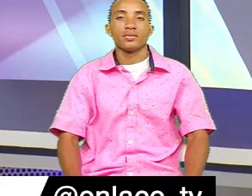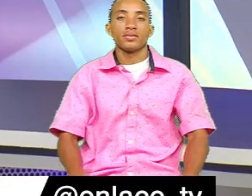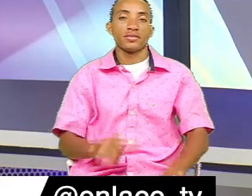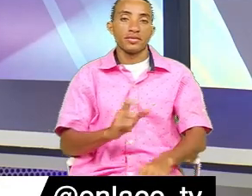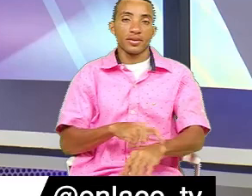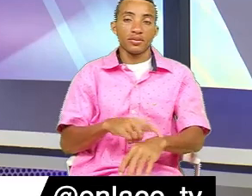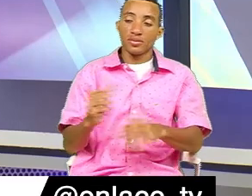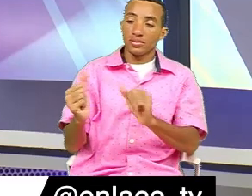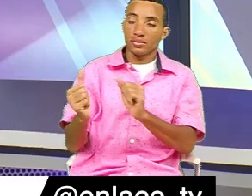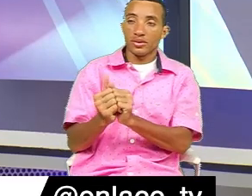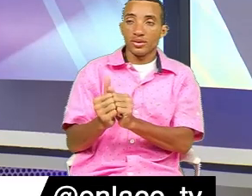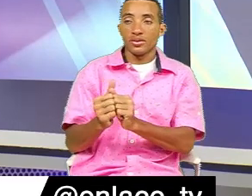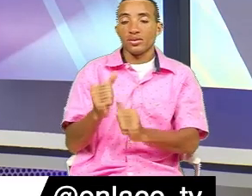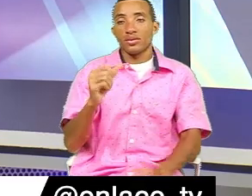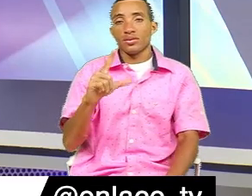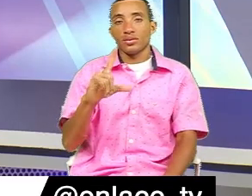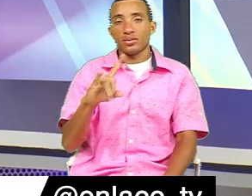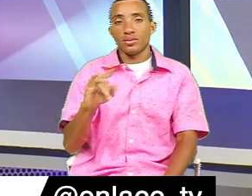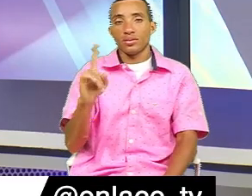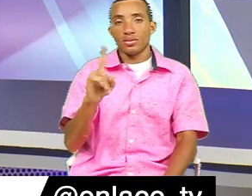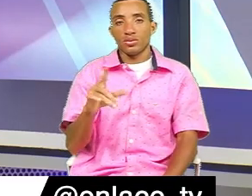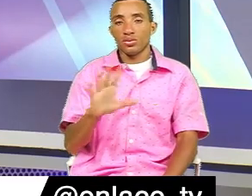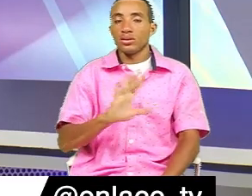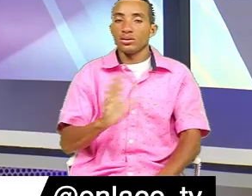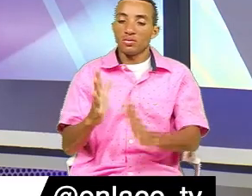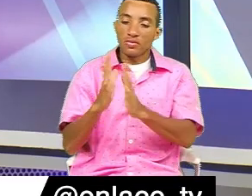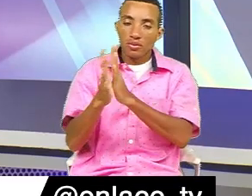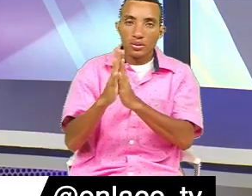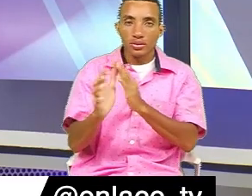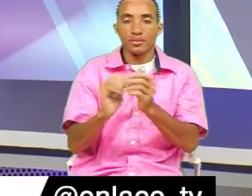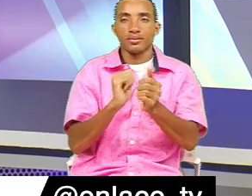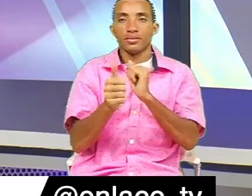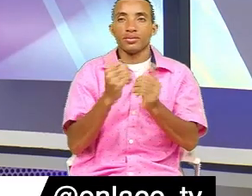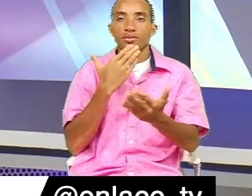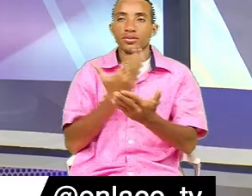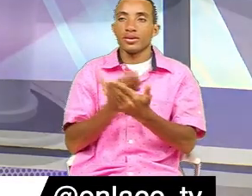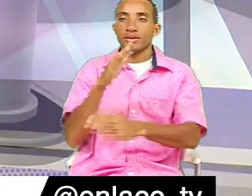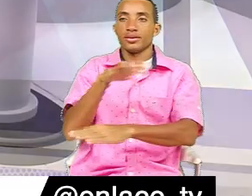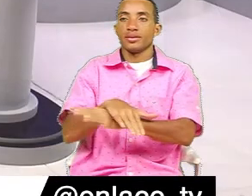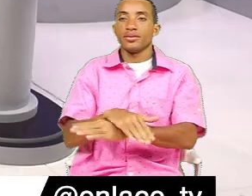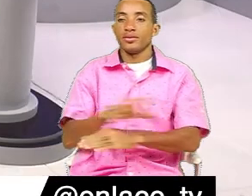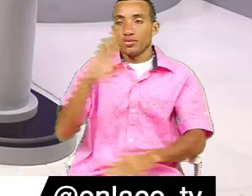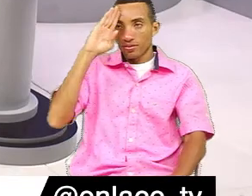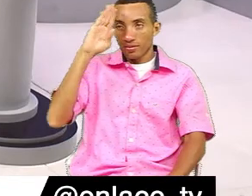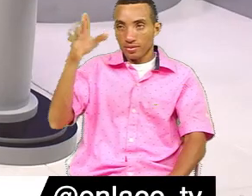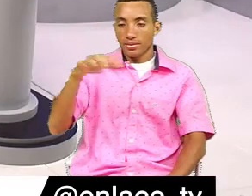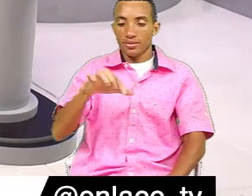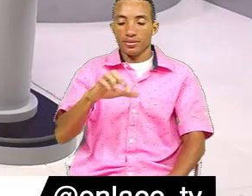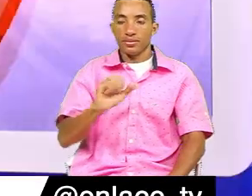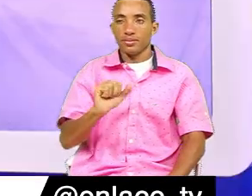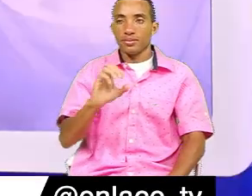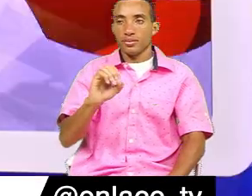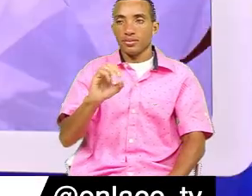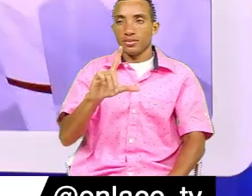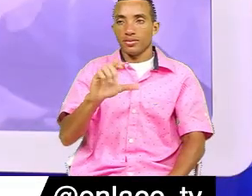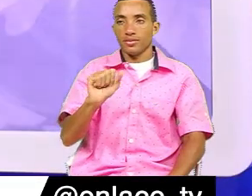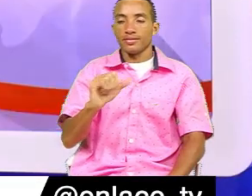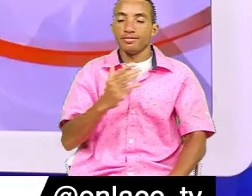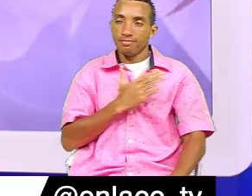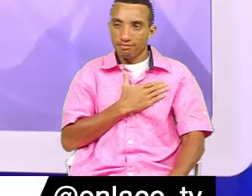Luis Alfonso, el Pocho Molina, quien nos tiene toda la información deportiva. Pocho, buenas tardes. Hola Paola, ¿qué tal? Buenas tardes, saludo para usted, para todos